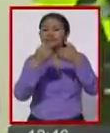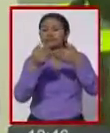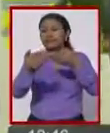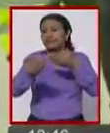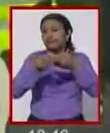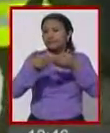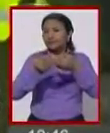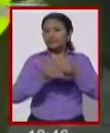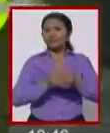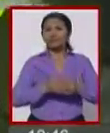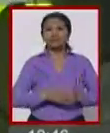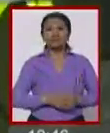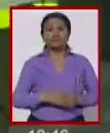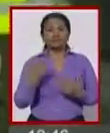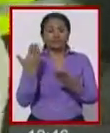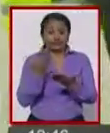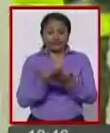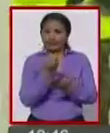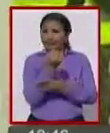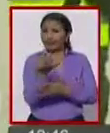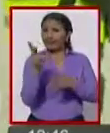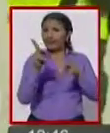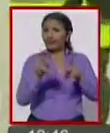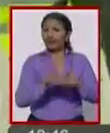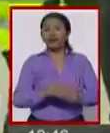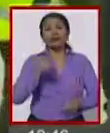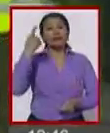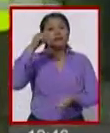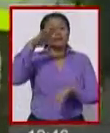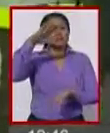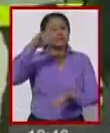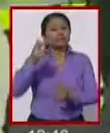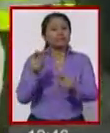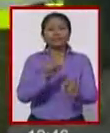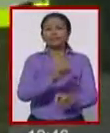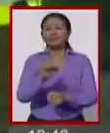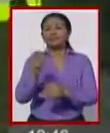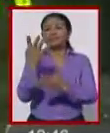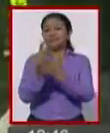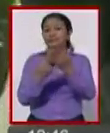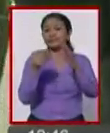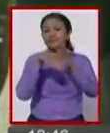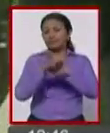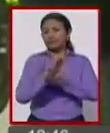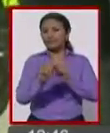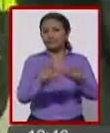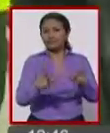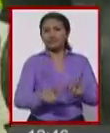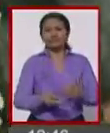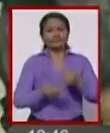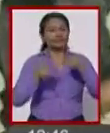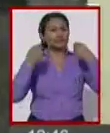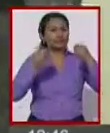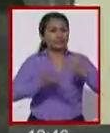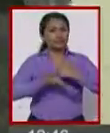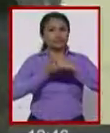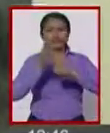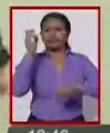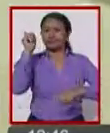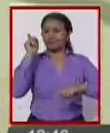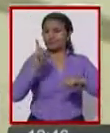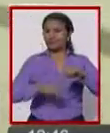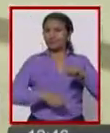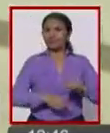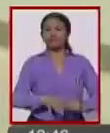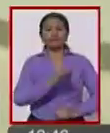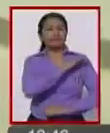a este centro comercial llegaron algunas personas con extintores para poder entrar al lugar y tratar de sofocar las llamas, pero no se pudo,